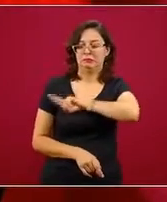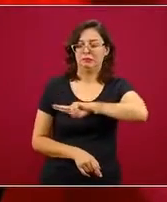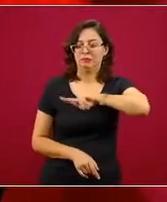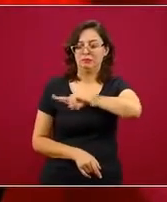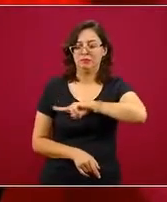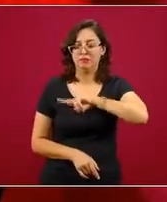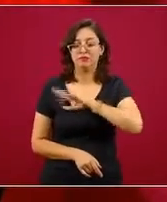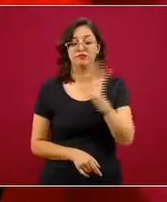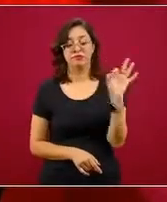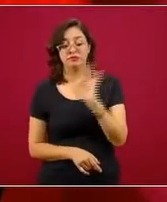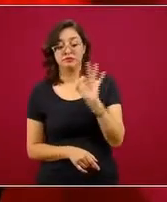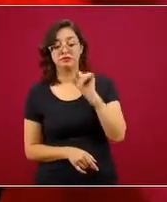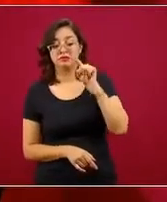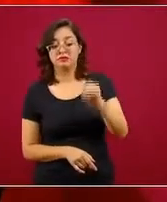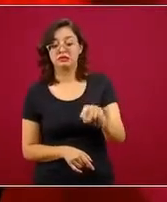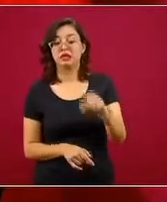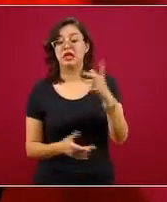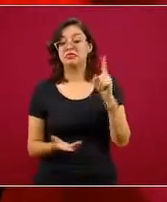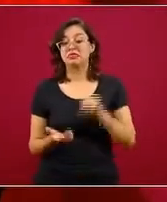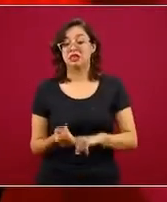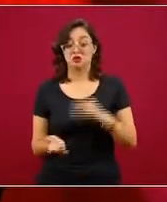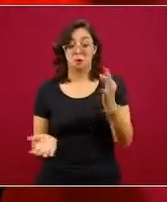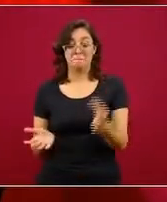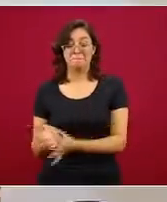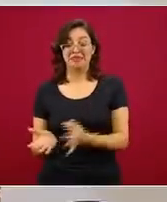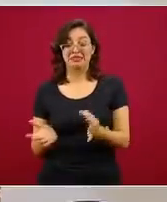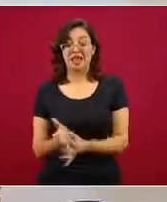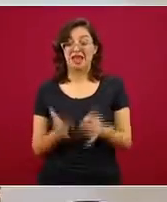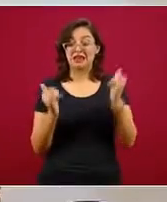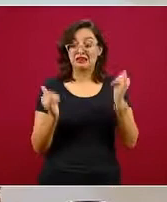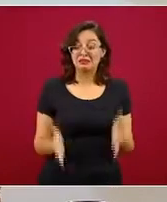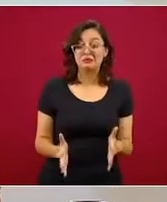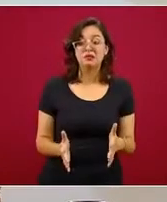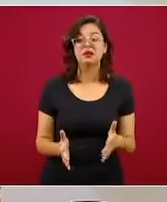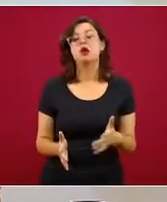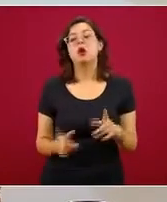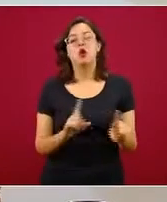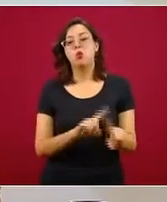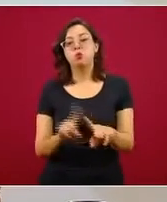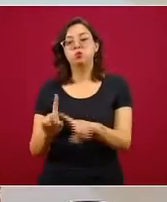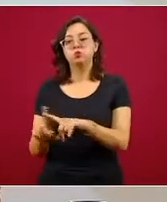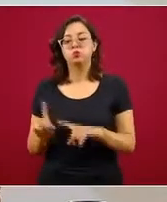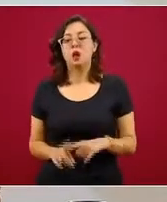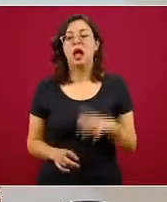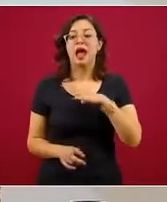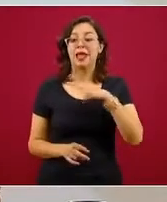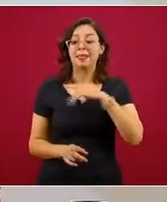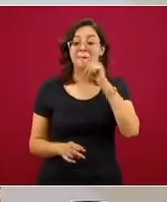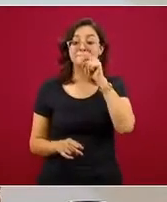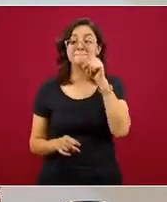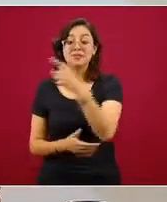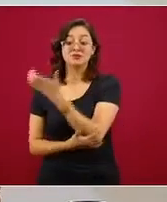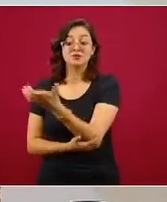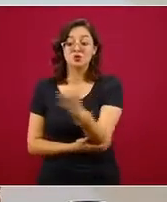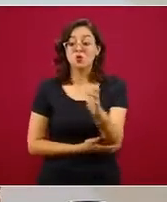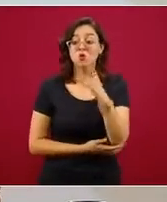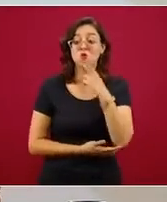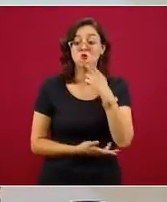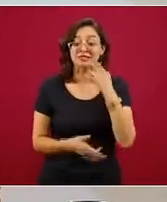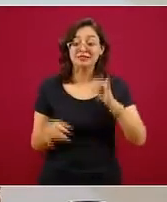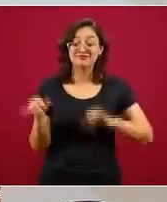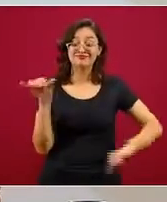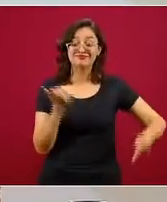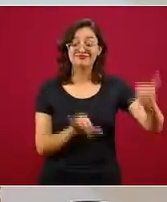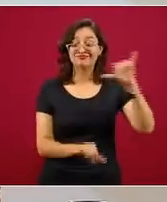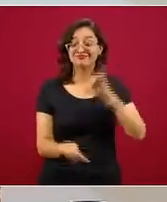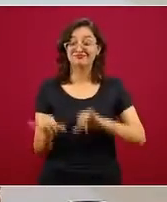con posiblemente metales pesados y otros productos. Existen algunos productos de uso agrícola muy generalizados en el